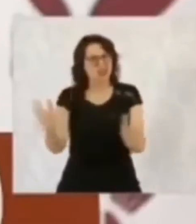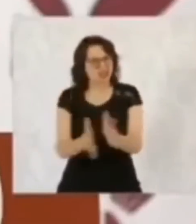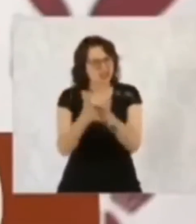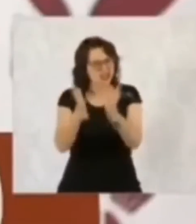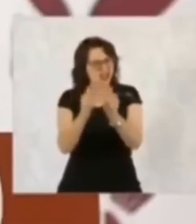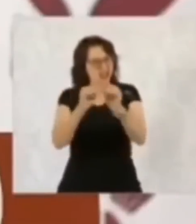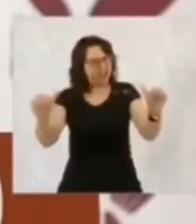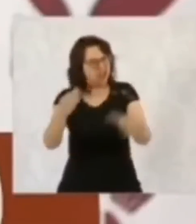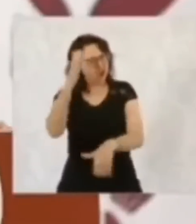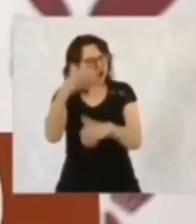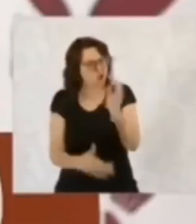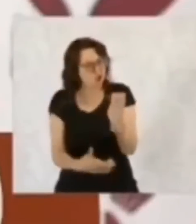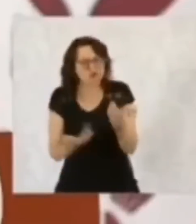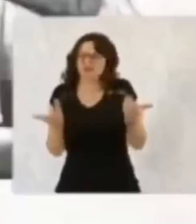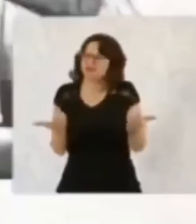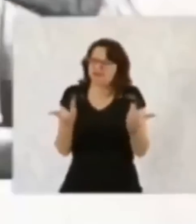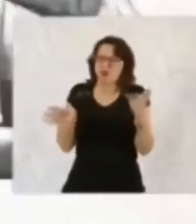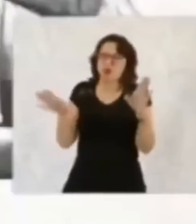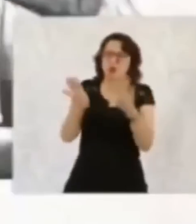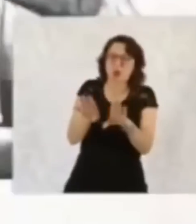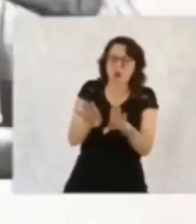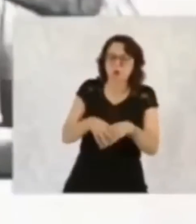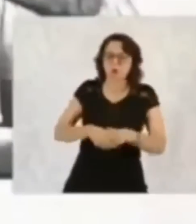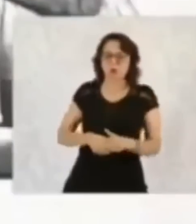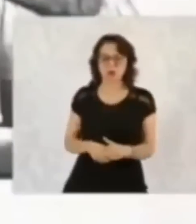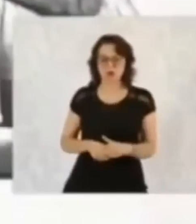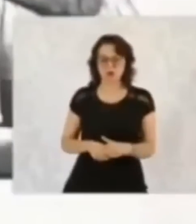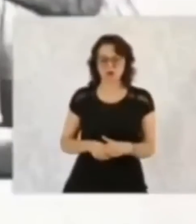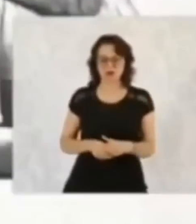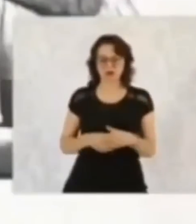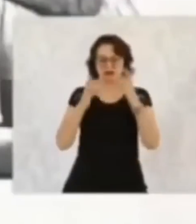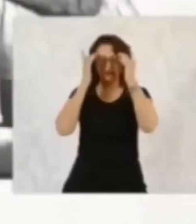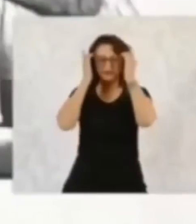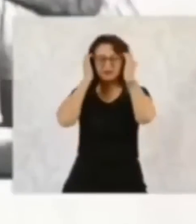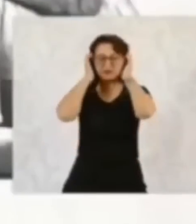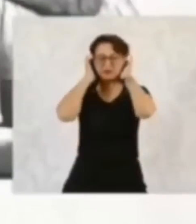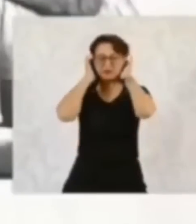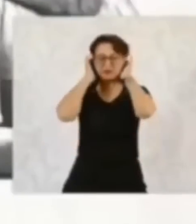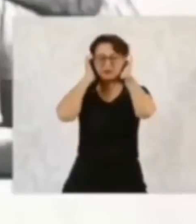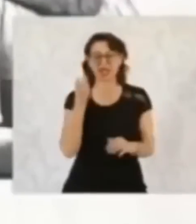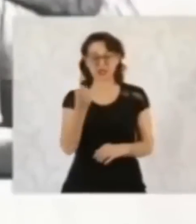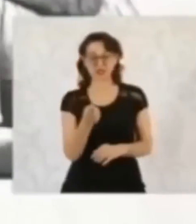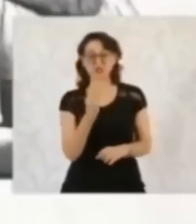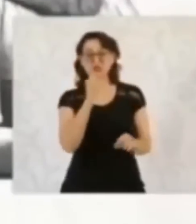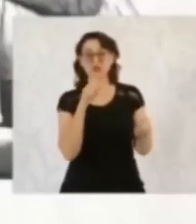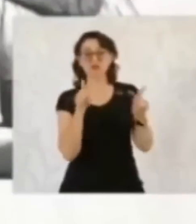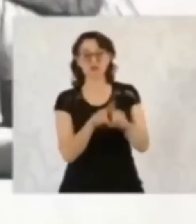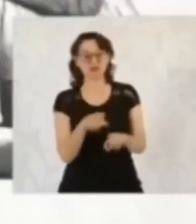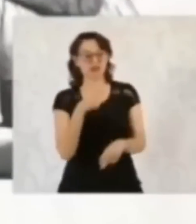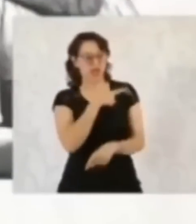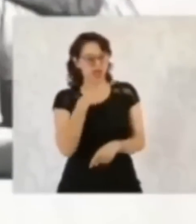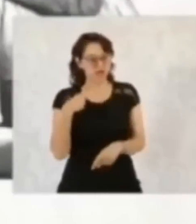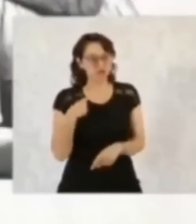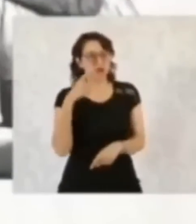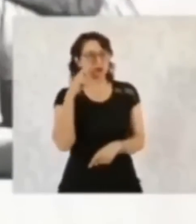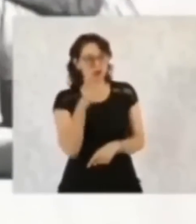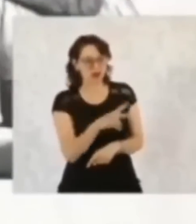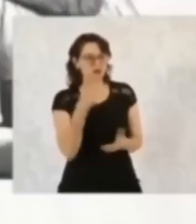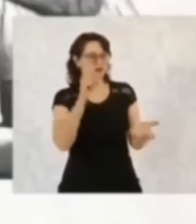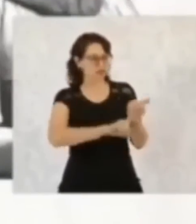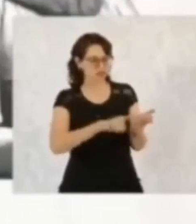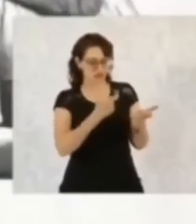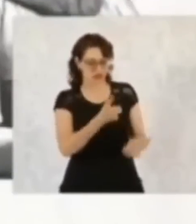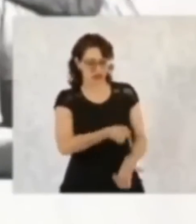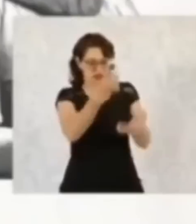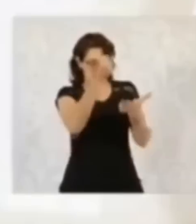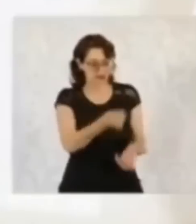El manejo de los recursos públicos, nada más empecemos por ahí. Y después las masacres que ocurrieron